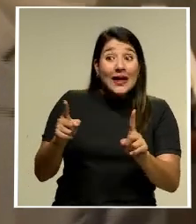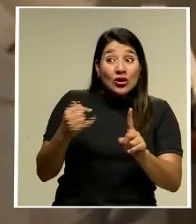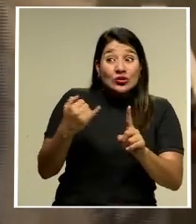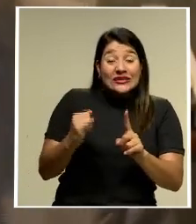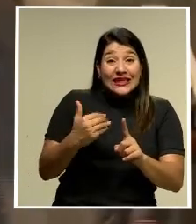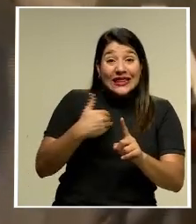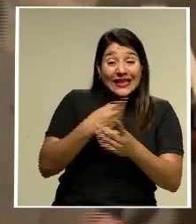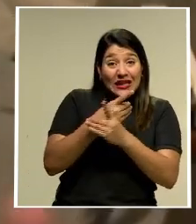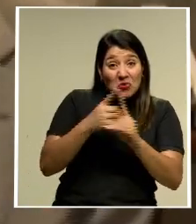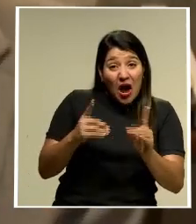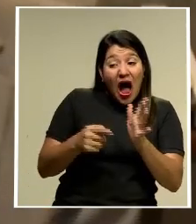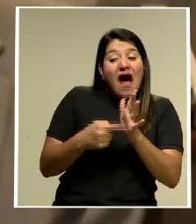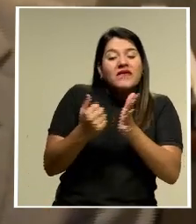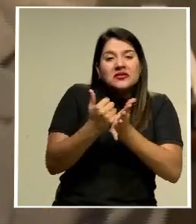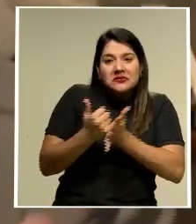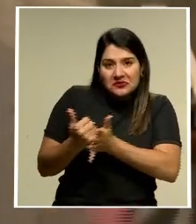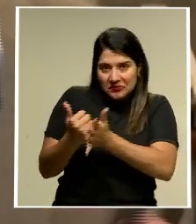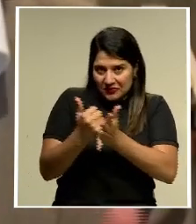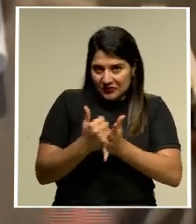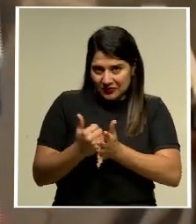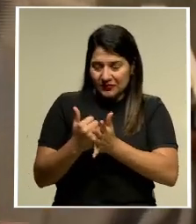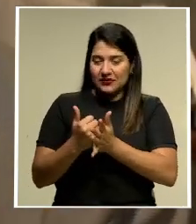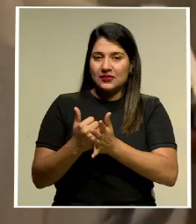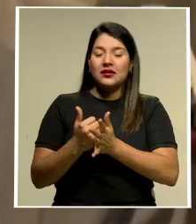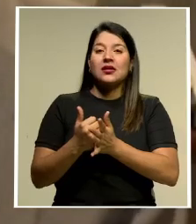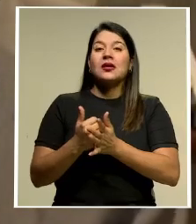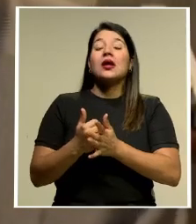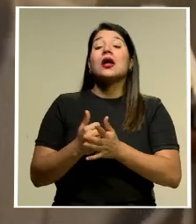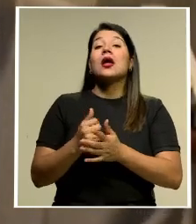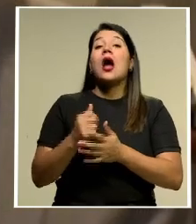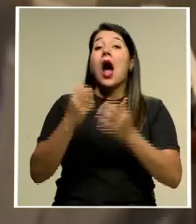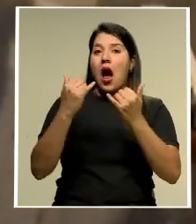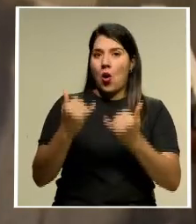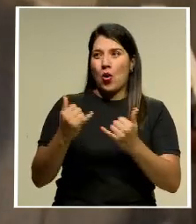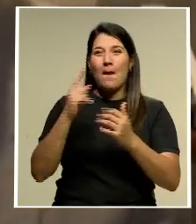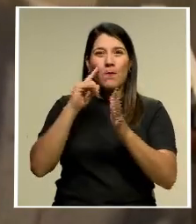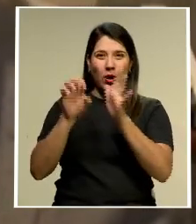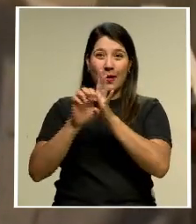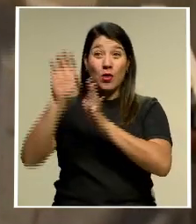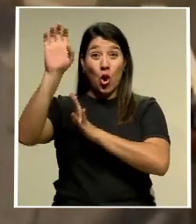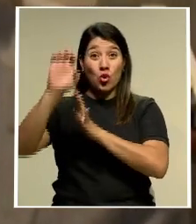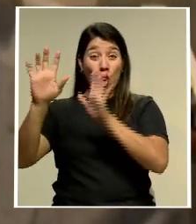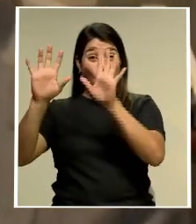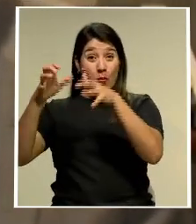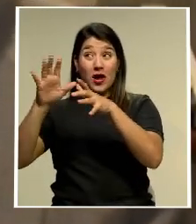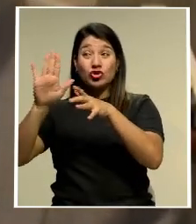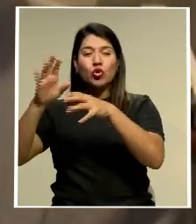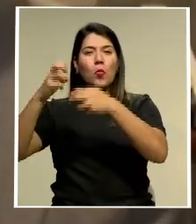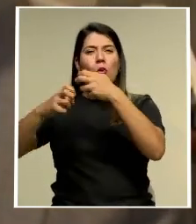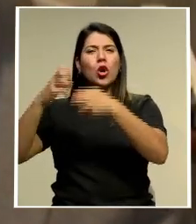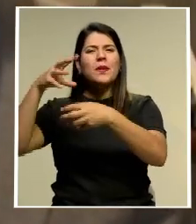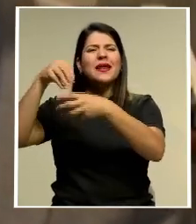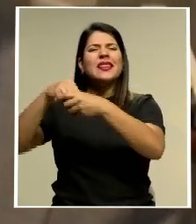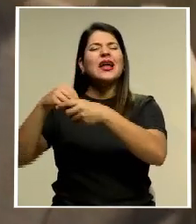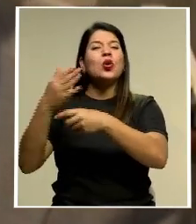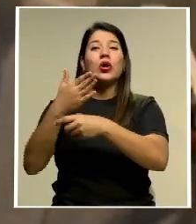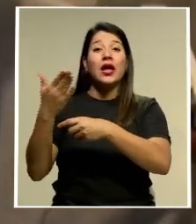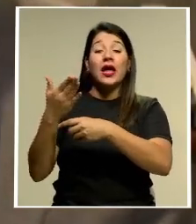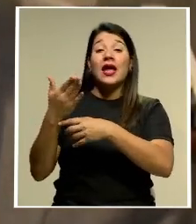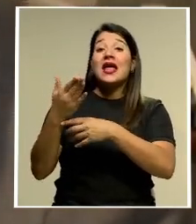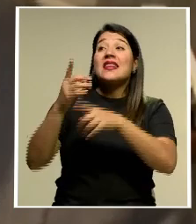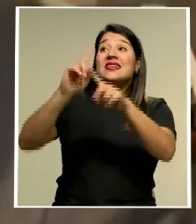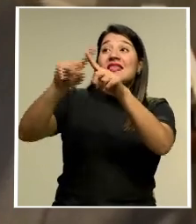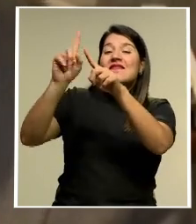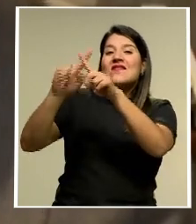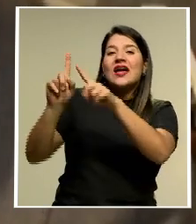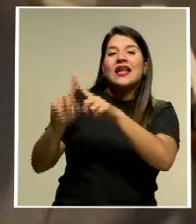hecho, por ejemplo, volviendo a la Unión Europea, parte de los problemas internos que está teniendo la Unión Europea es que una serie de sistemas